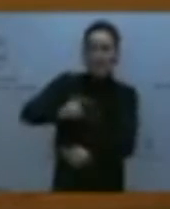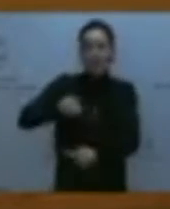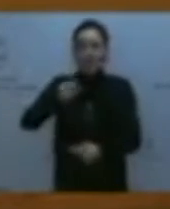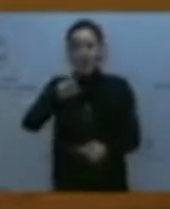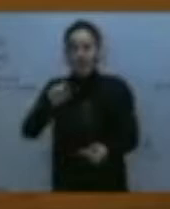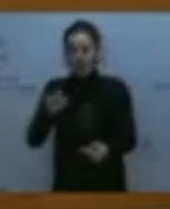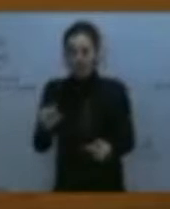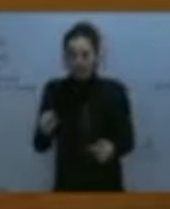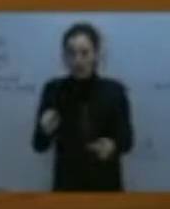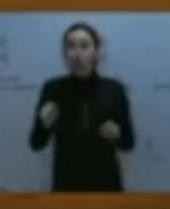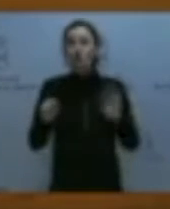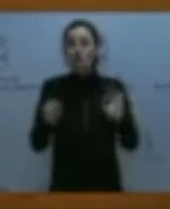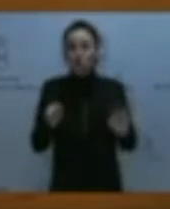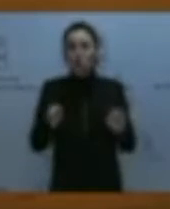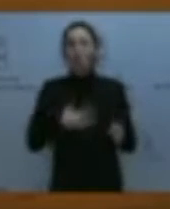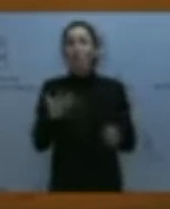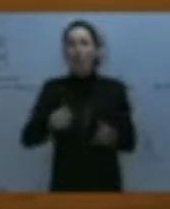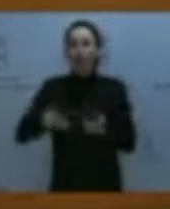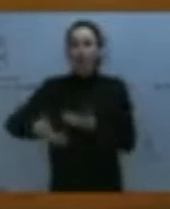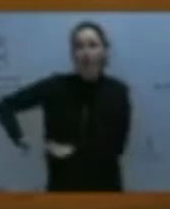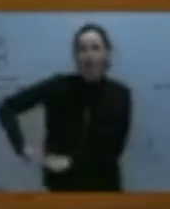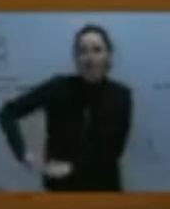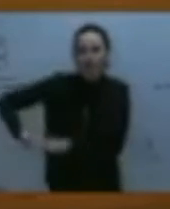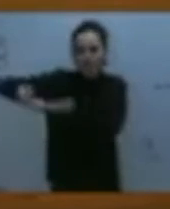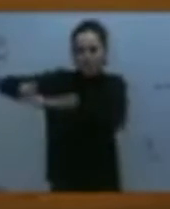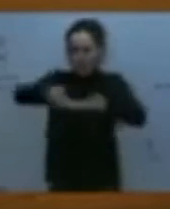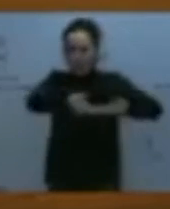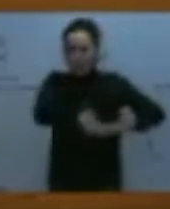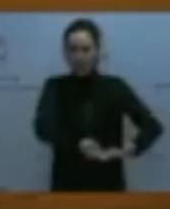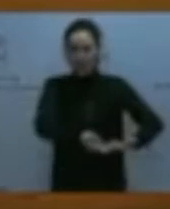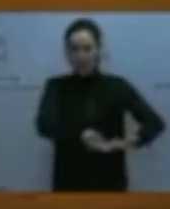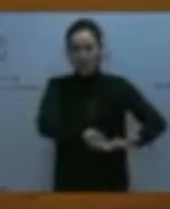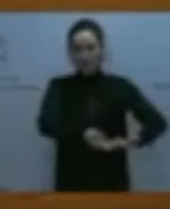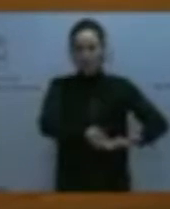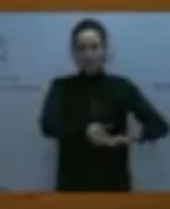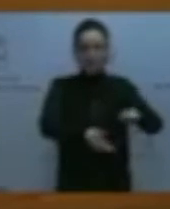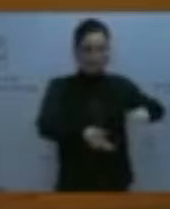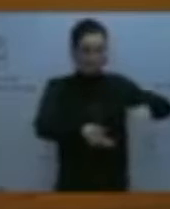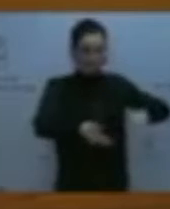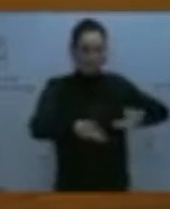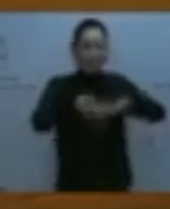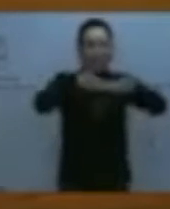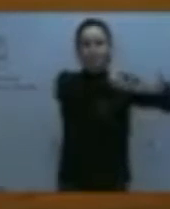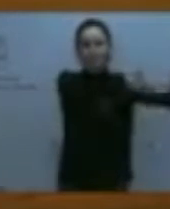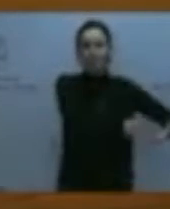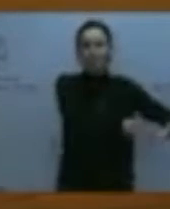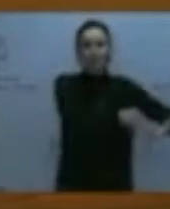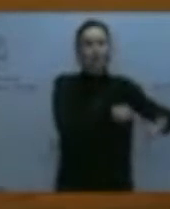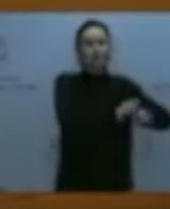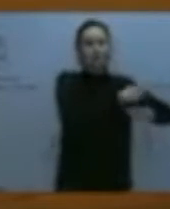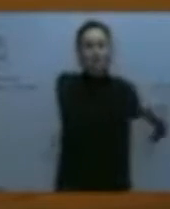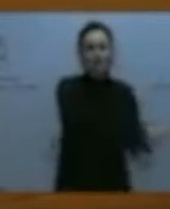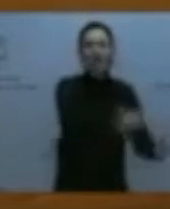si se permite el desembarco y la venta de esta pesca. Los TAC y las cuotas deberían de observar estas